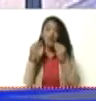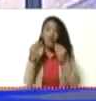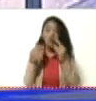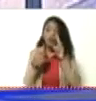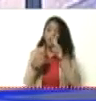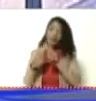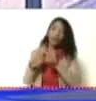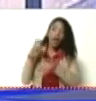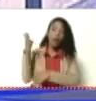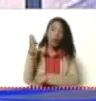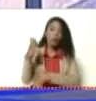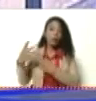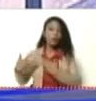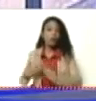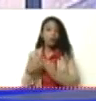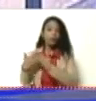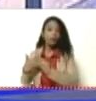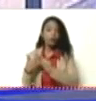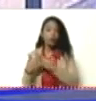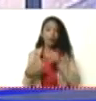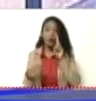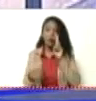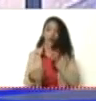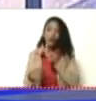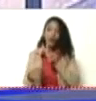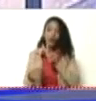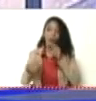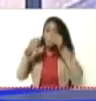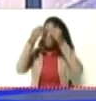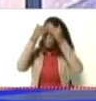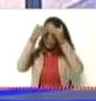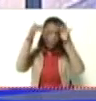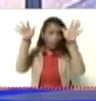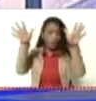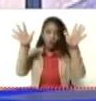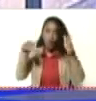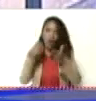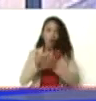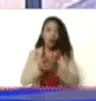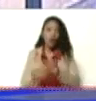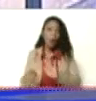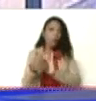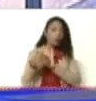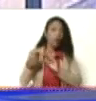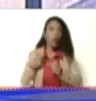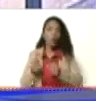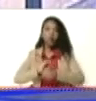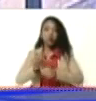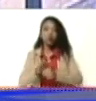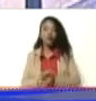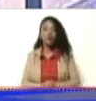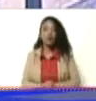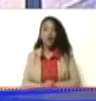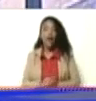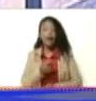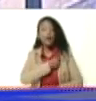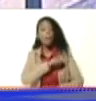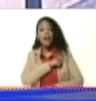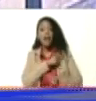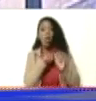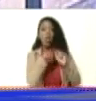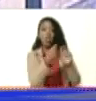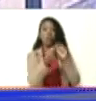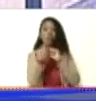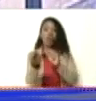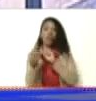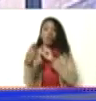europea y estadounidense, y los veo perdidos en la lucha contra el coronavirus, perdidos. En España están discutiendo